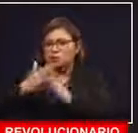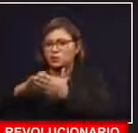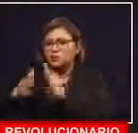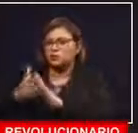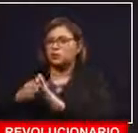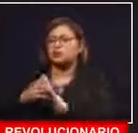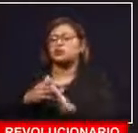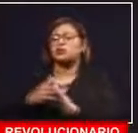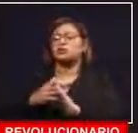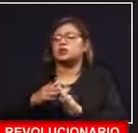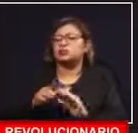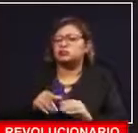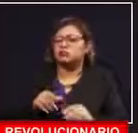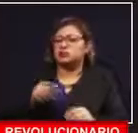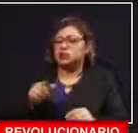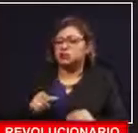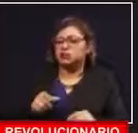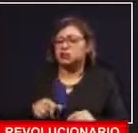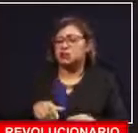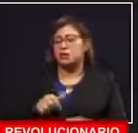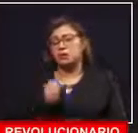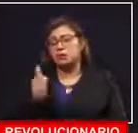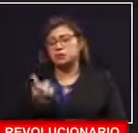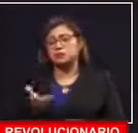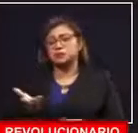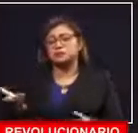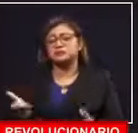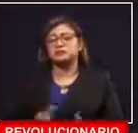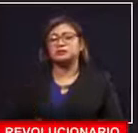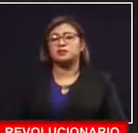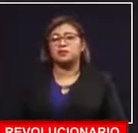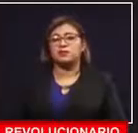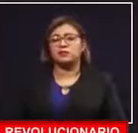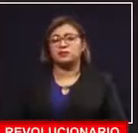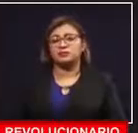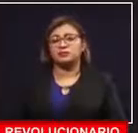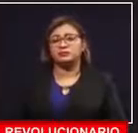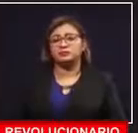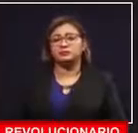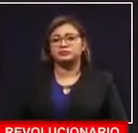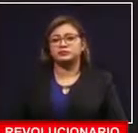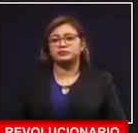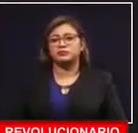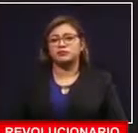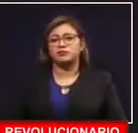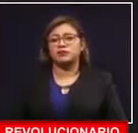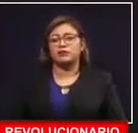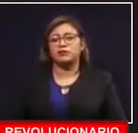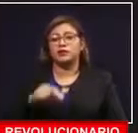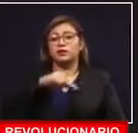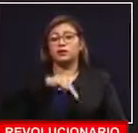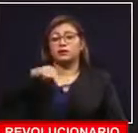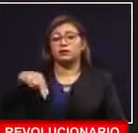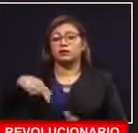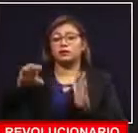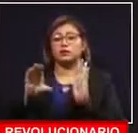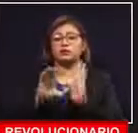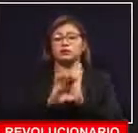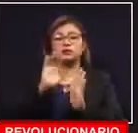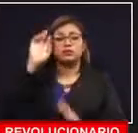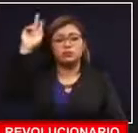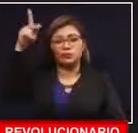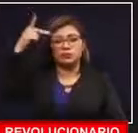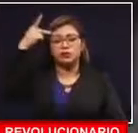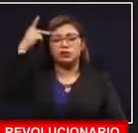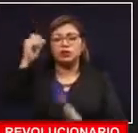disposiciones, se fundamenta en nuestra Constitución Política, que en su artículo 5 establece el territorio del Estado